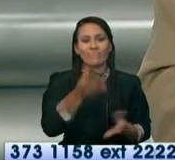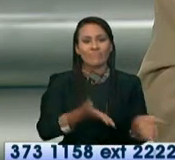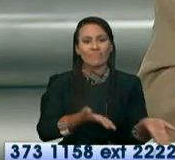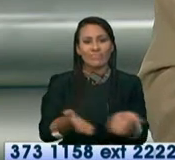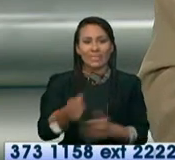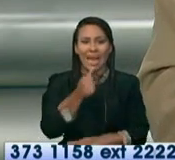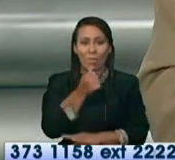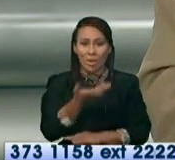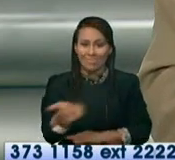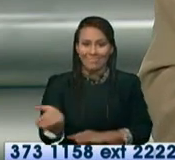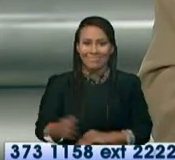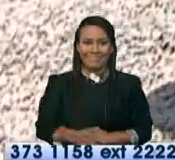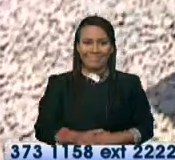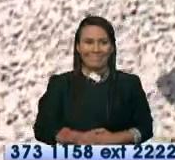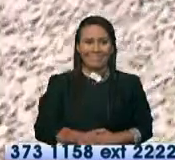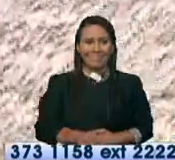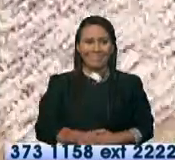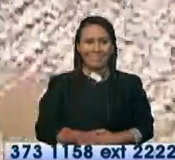básico.